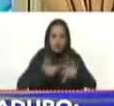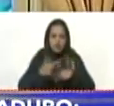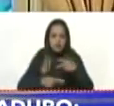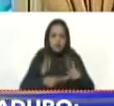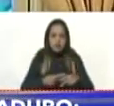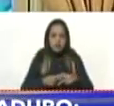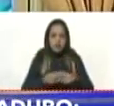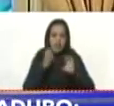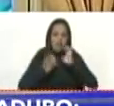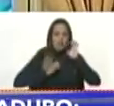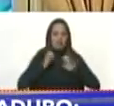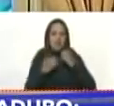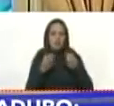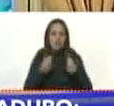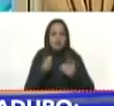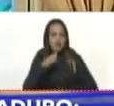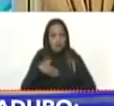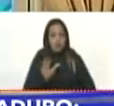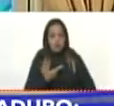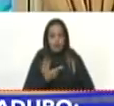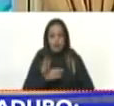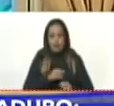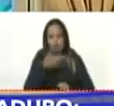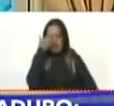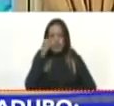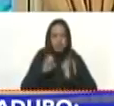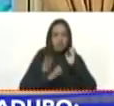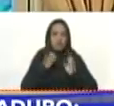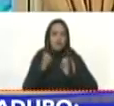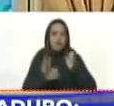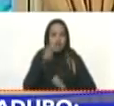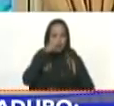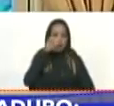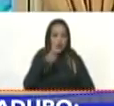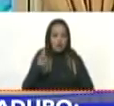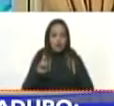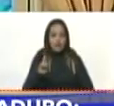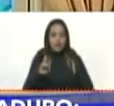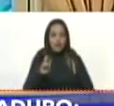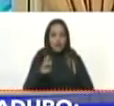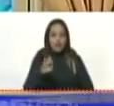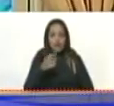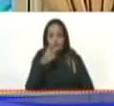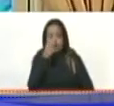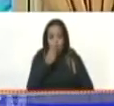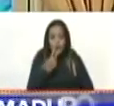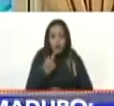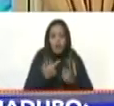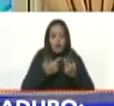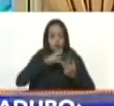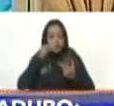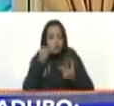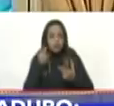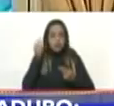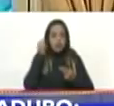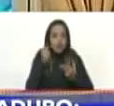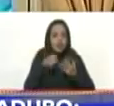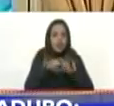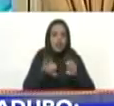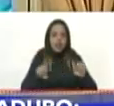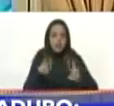nos emociona mucho. No podemos dejar de emocionarnos. El pueblo humilde, la juventud, las mujeres, los